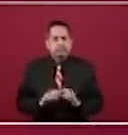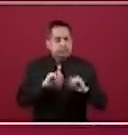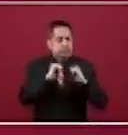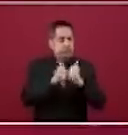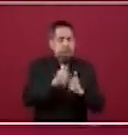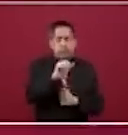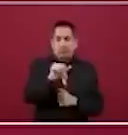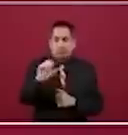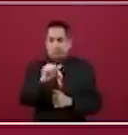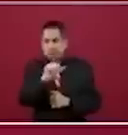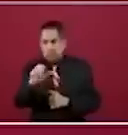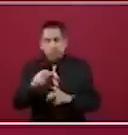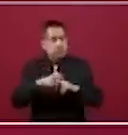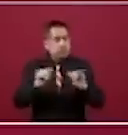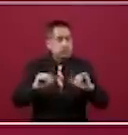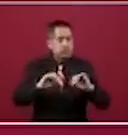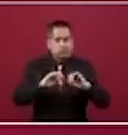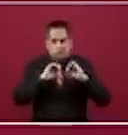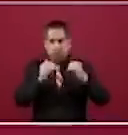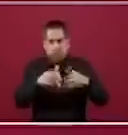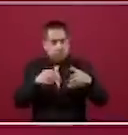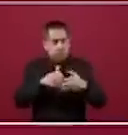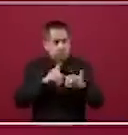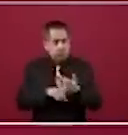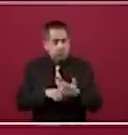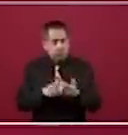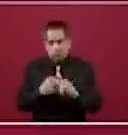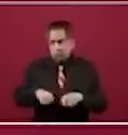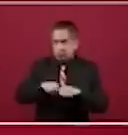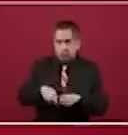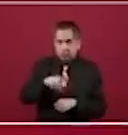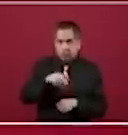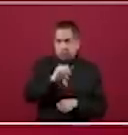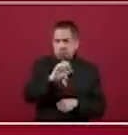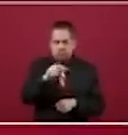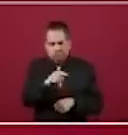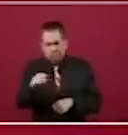organizaciones sociales, ni a organizaciones de la sociedad civil,